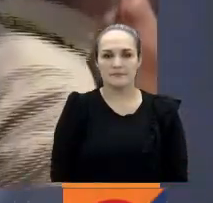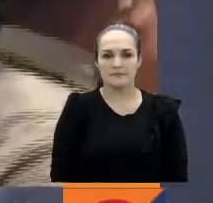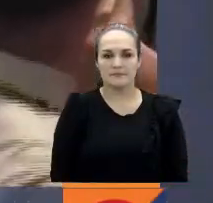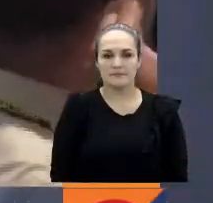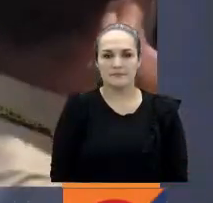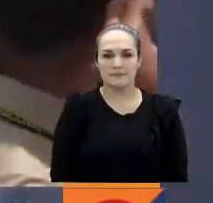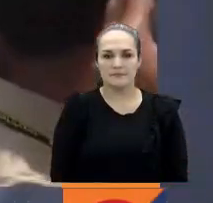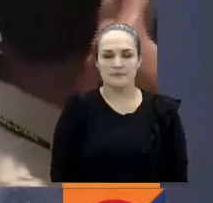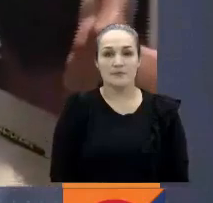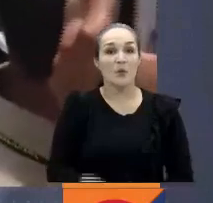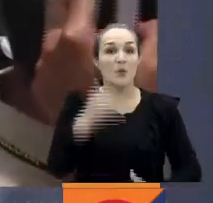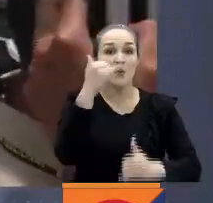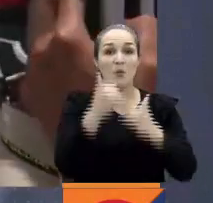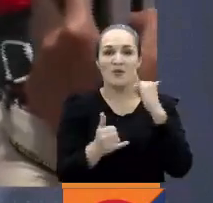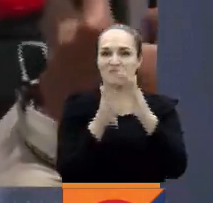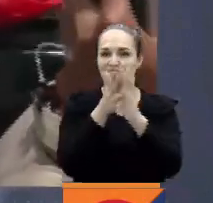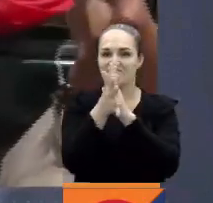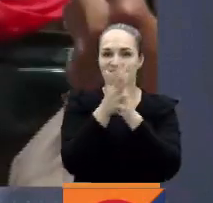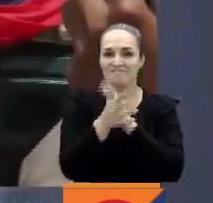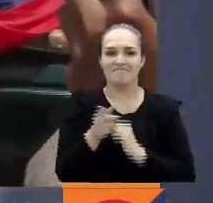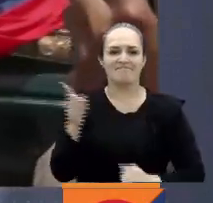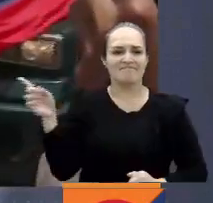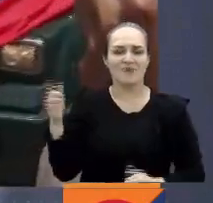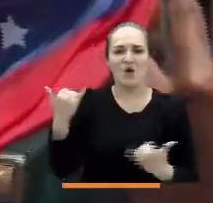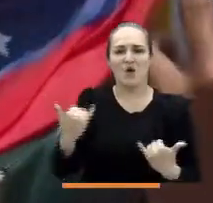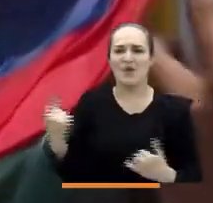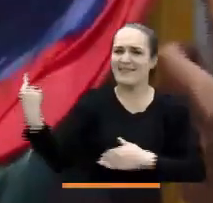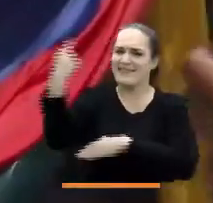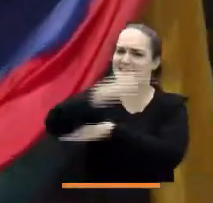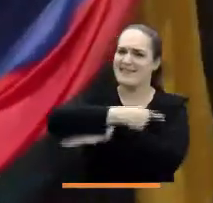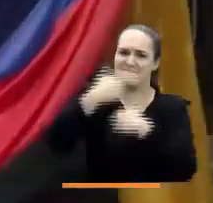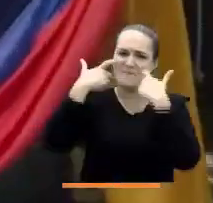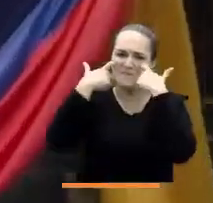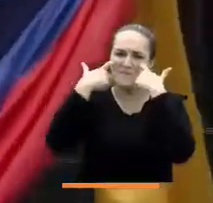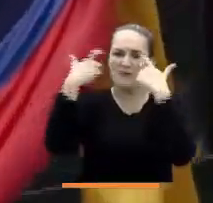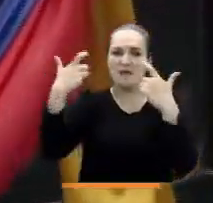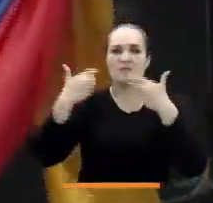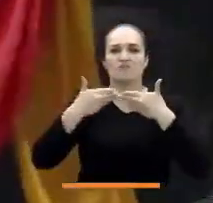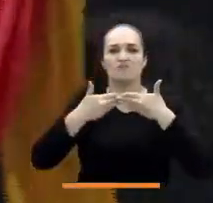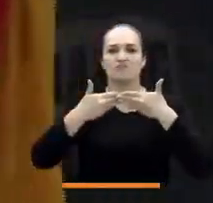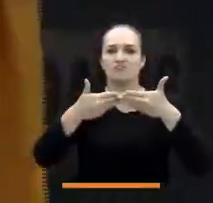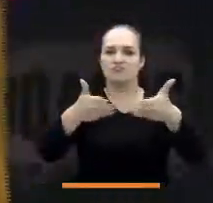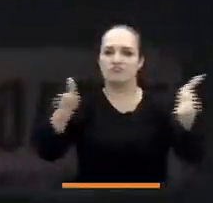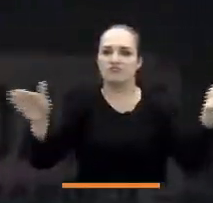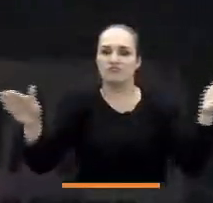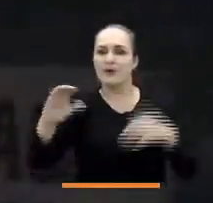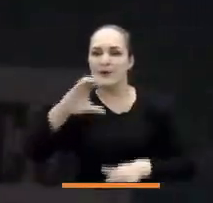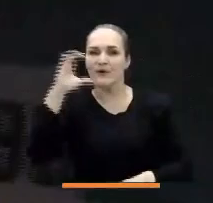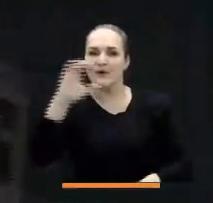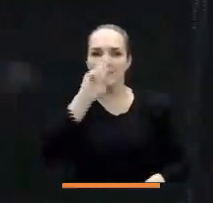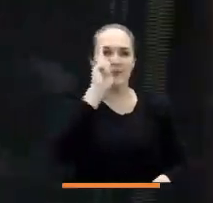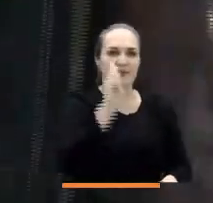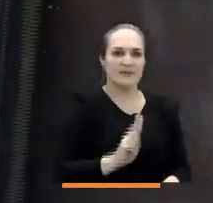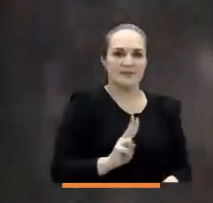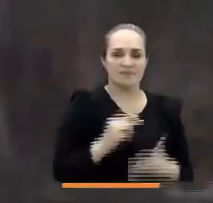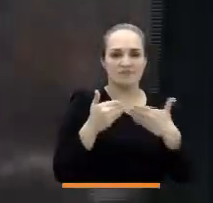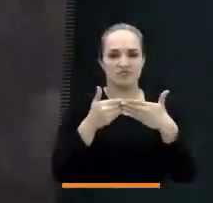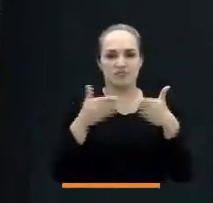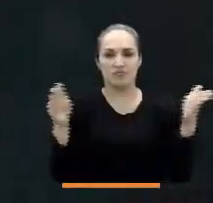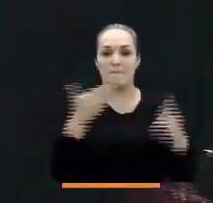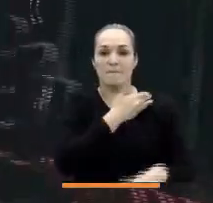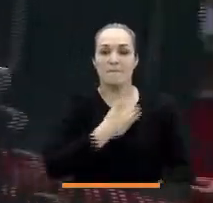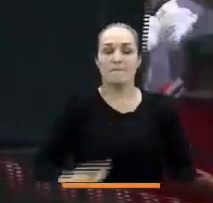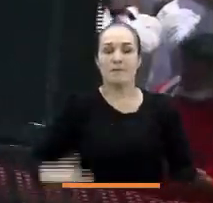Y cerramos esta emisión con el hecho del día, la reapertura de la frontera colombo-venezolana. El presidente Gustavo